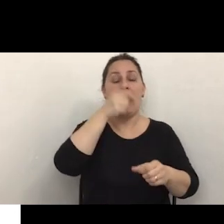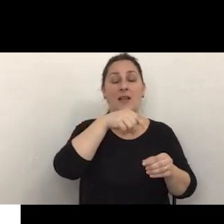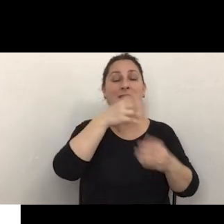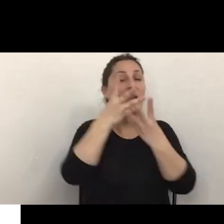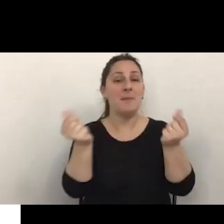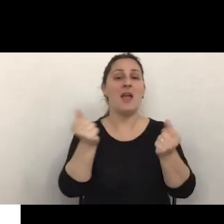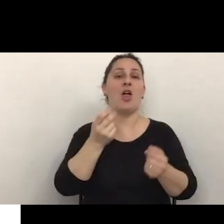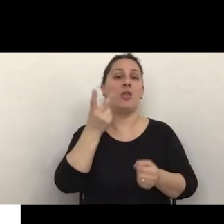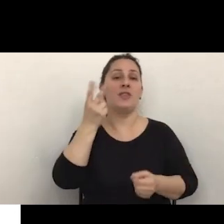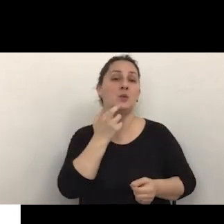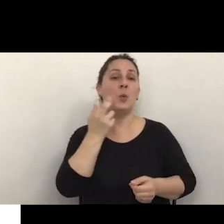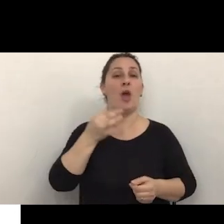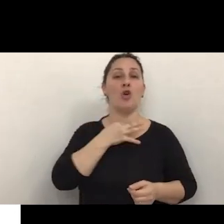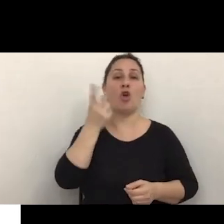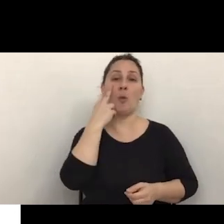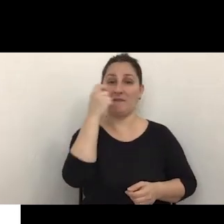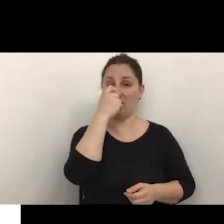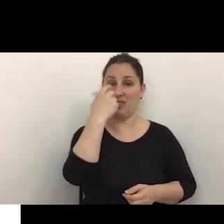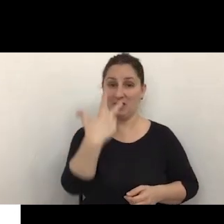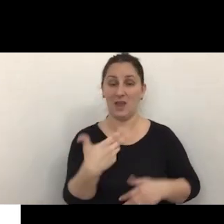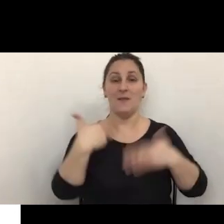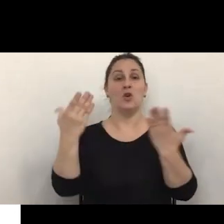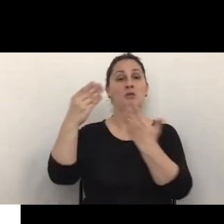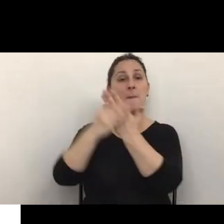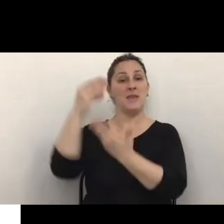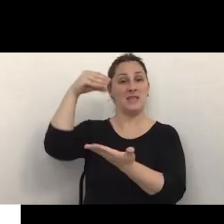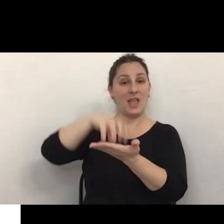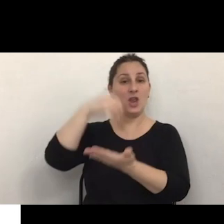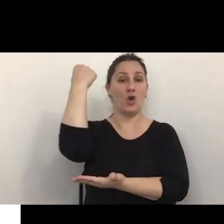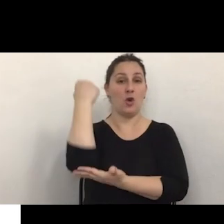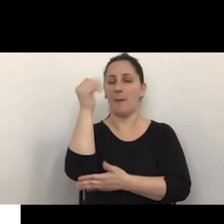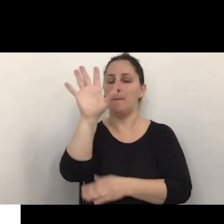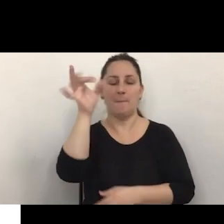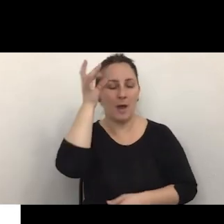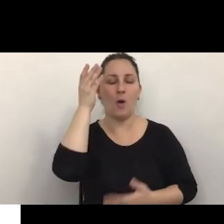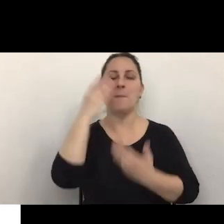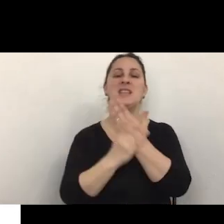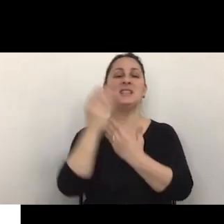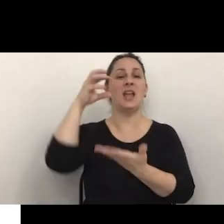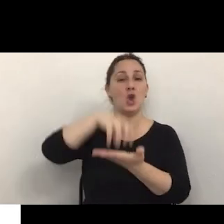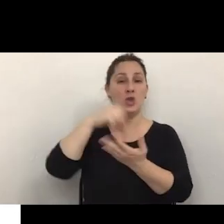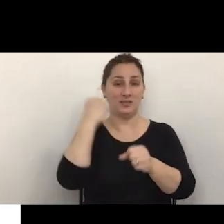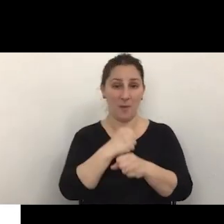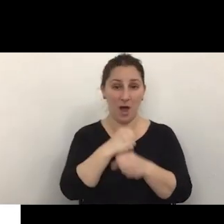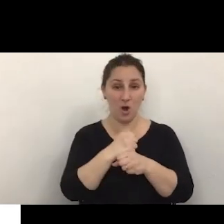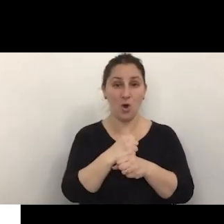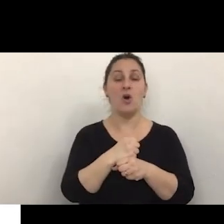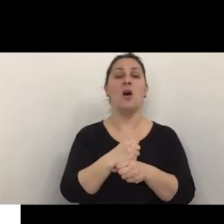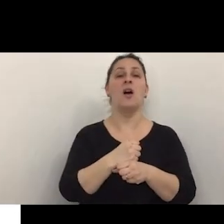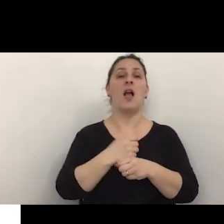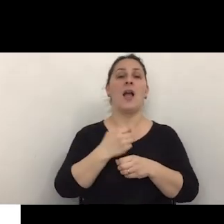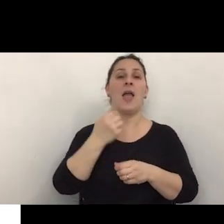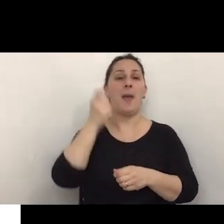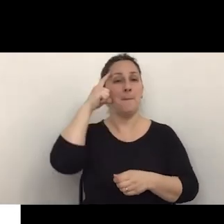del 2023, a lo que el Ministerio de el Ministerio de Trabajo, Empleo y Seguridad